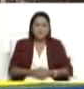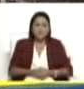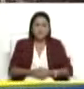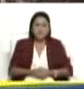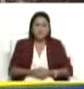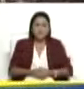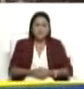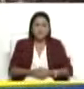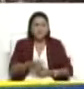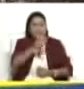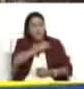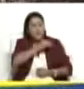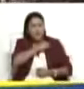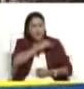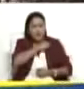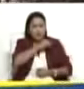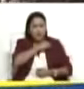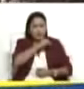fuimos informados